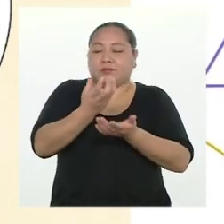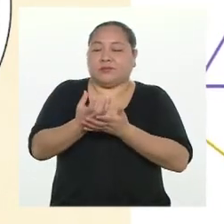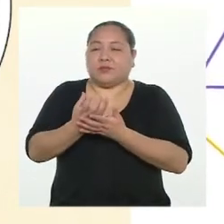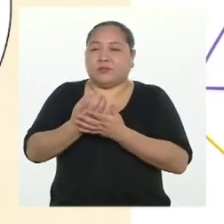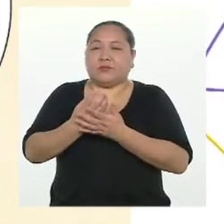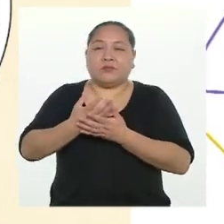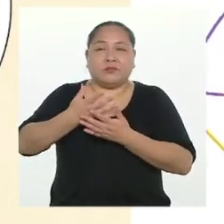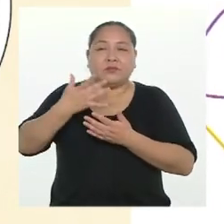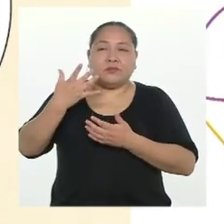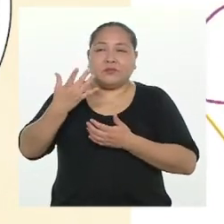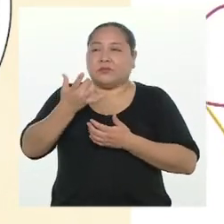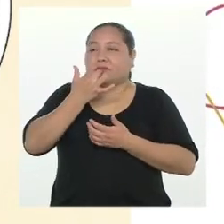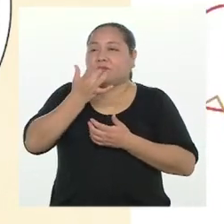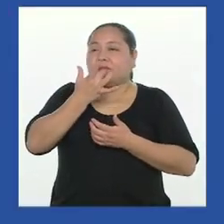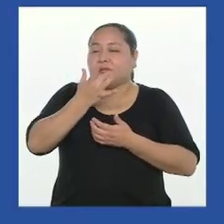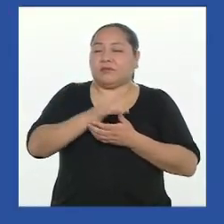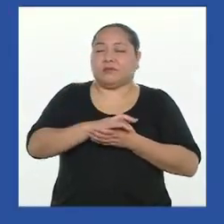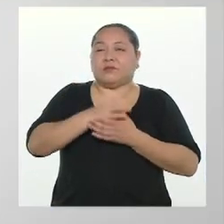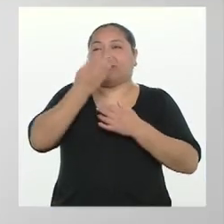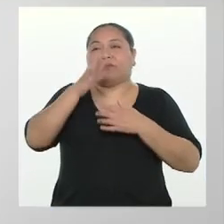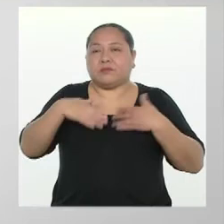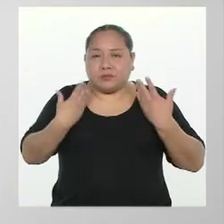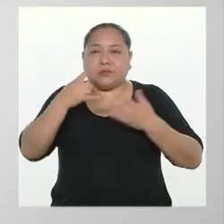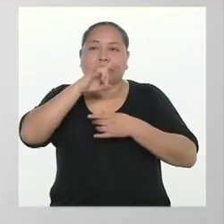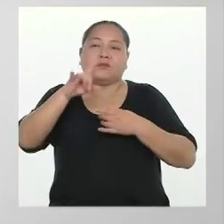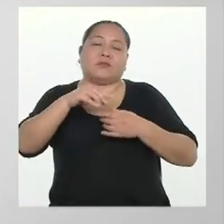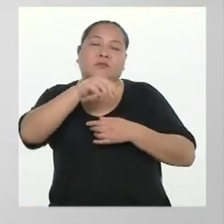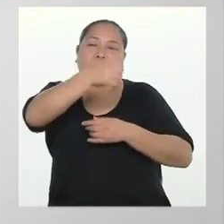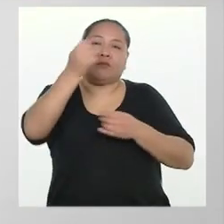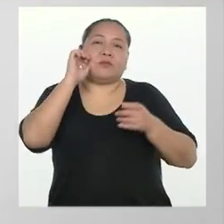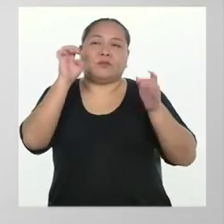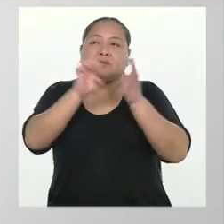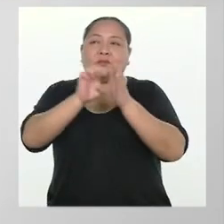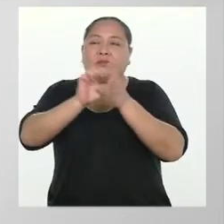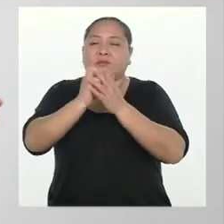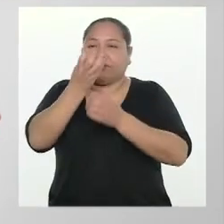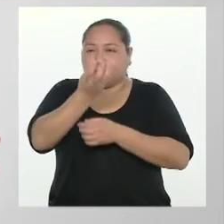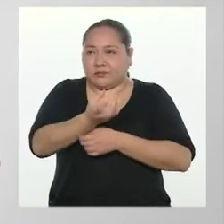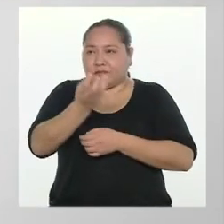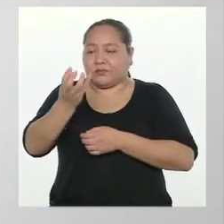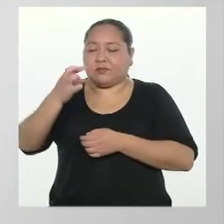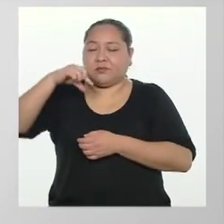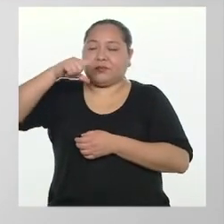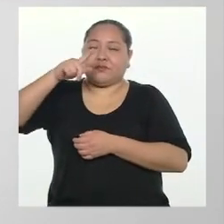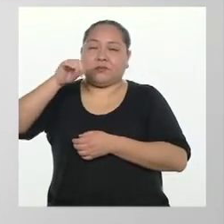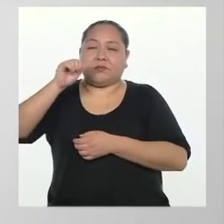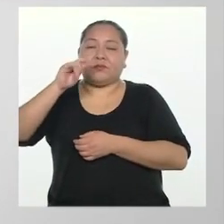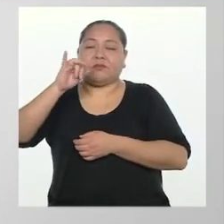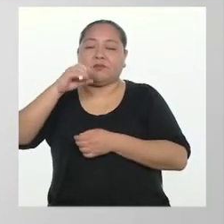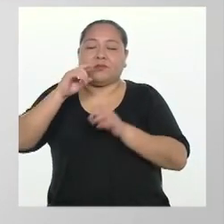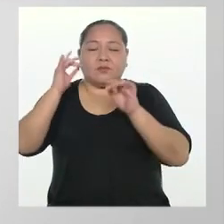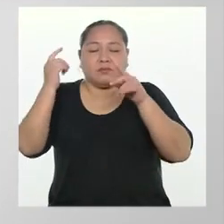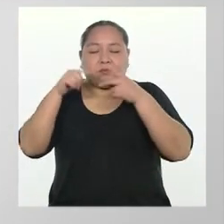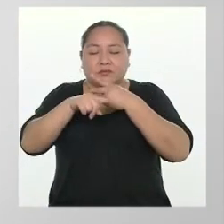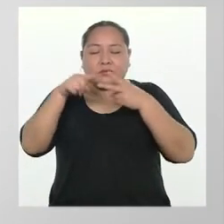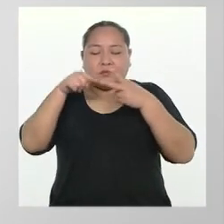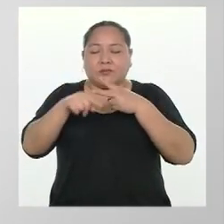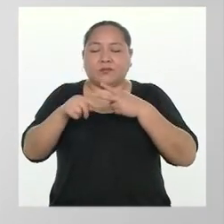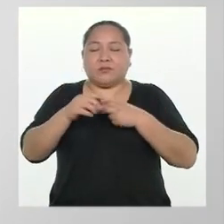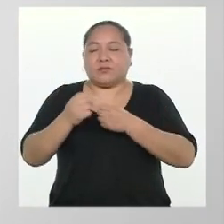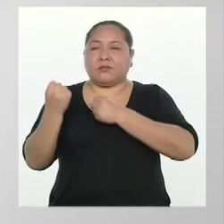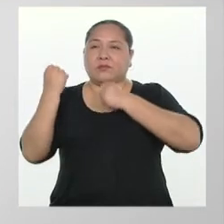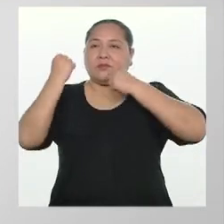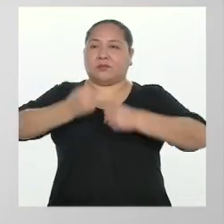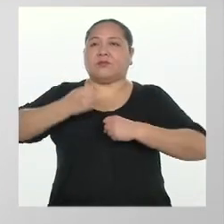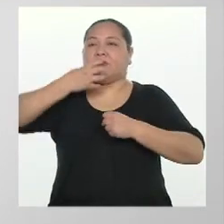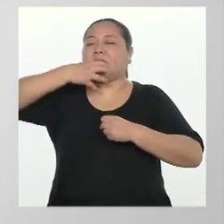vidrio, se pueden utilizar otros. Por ejemplo, recipientes de plástico transparentes y